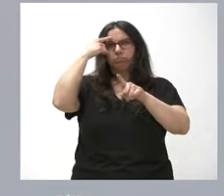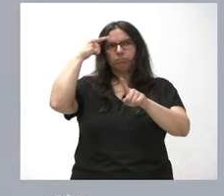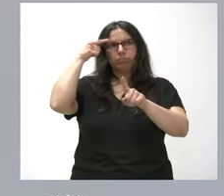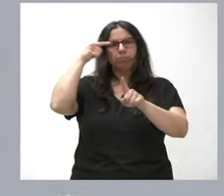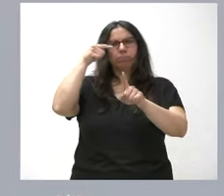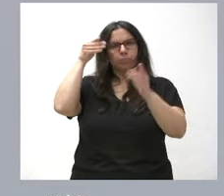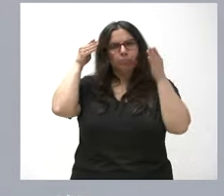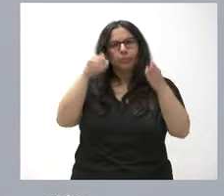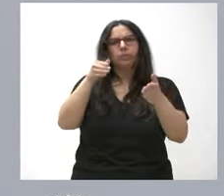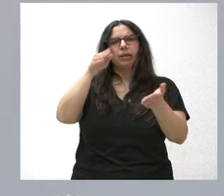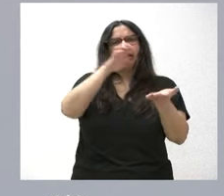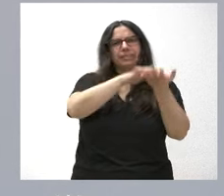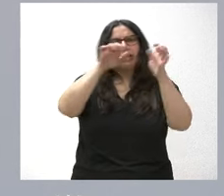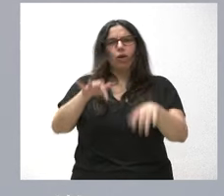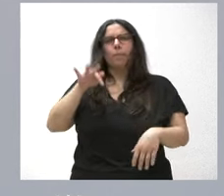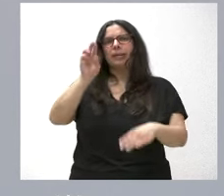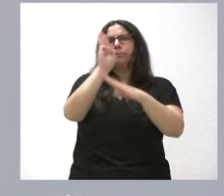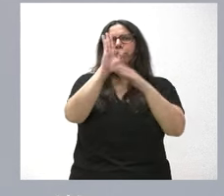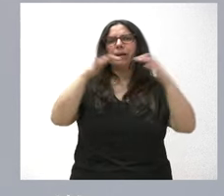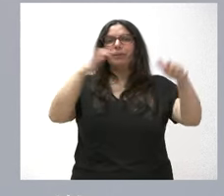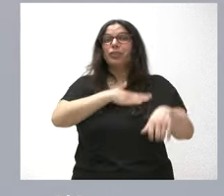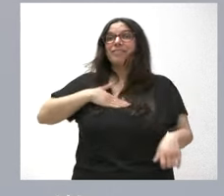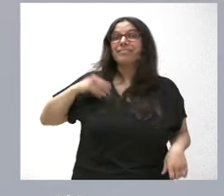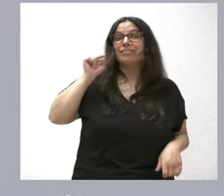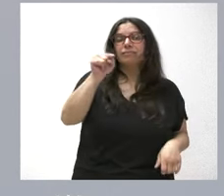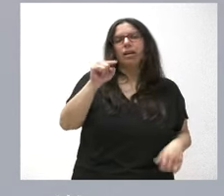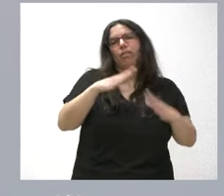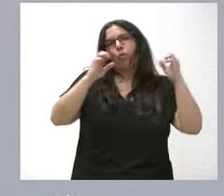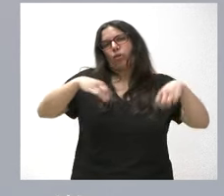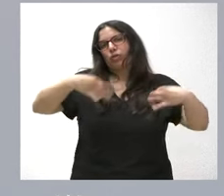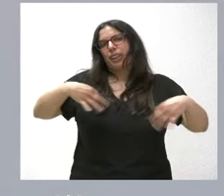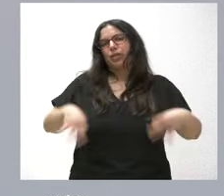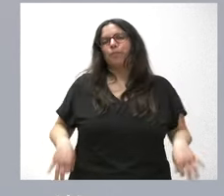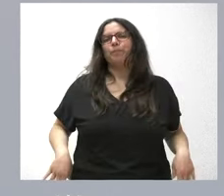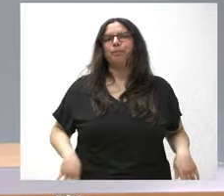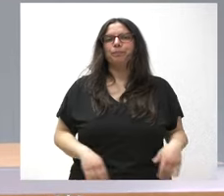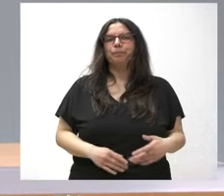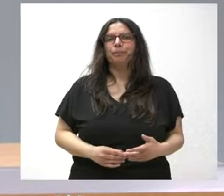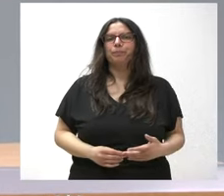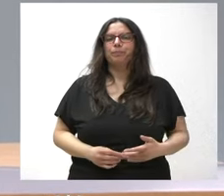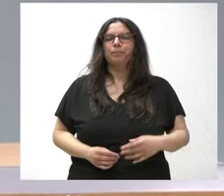de Castilla y León y lo que quiere el Parlamento de Castilla y León, pues lógicamente el acuerdo es más sencillo.